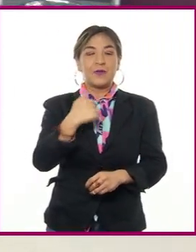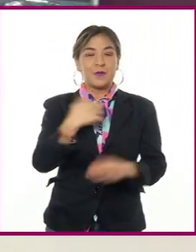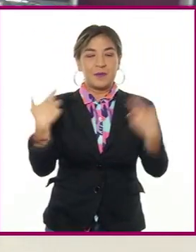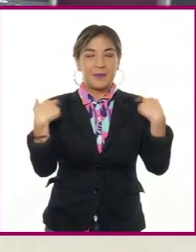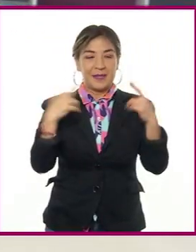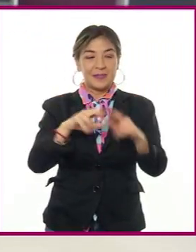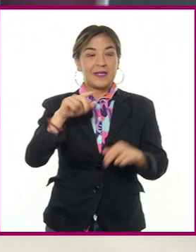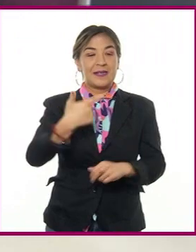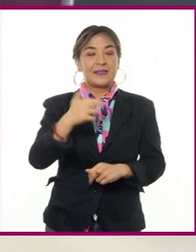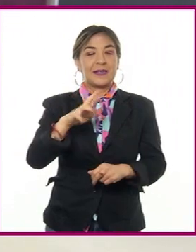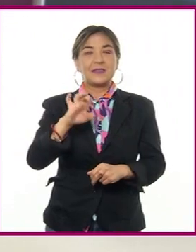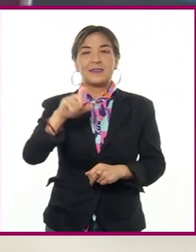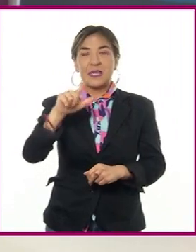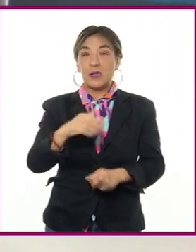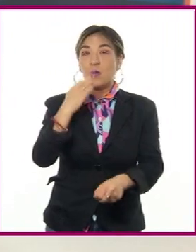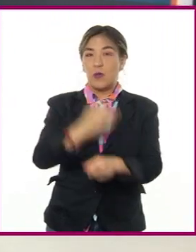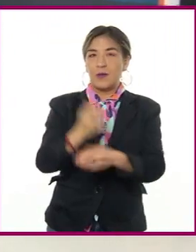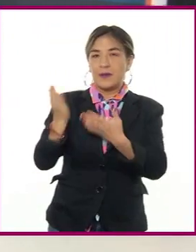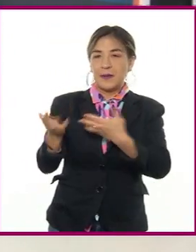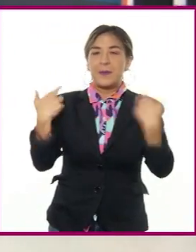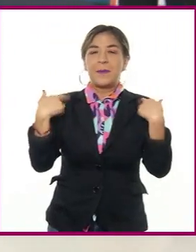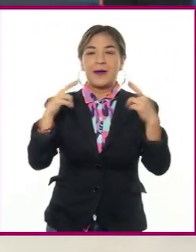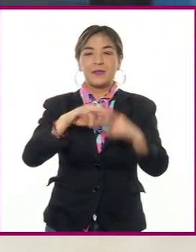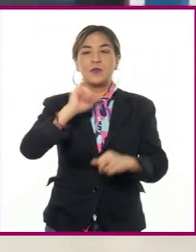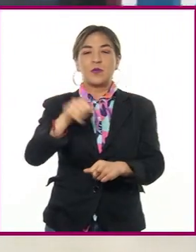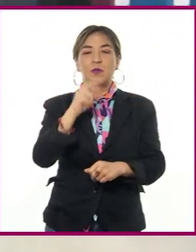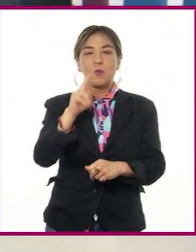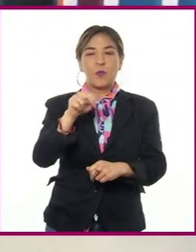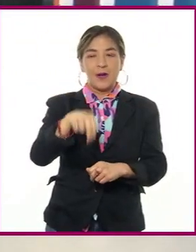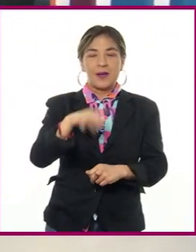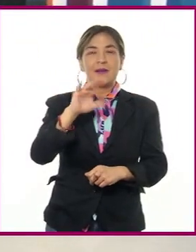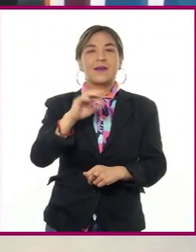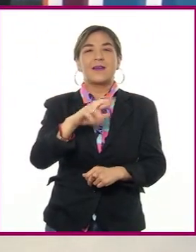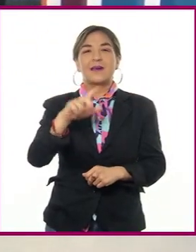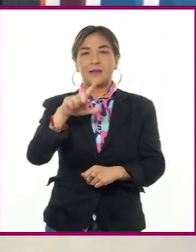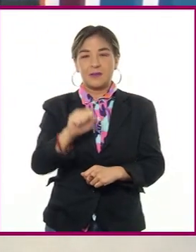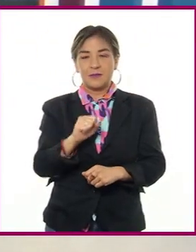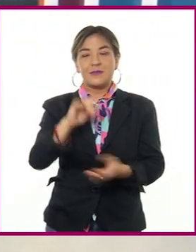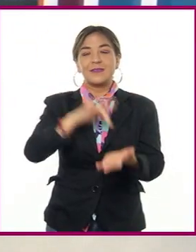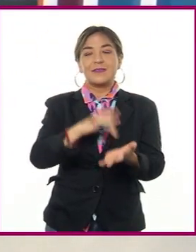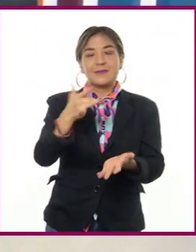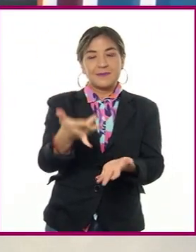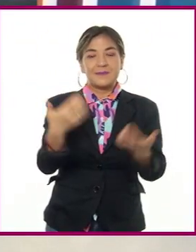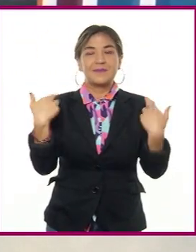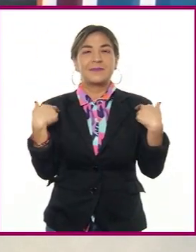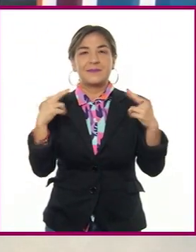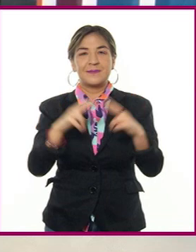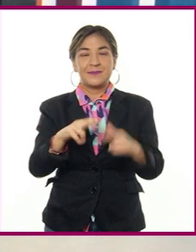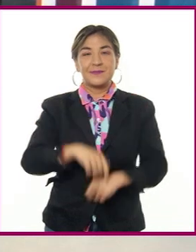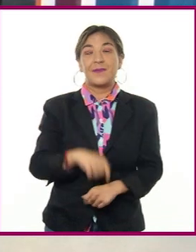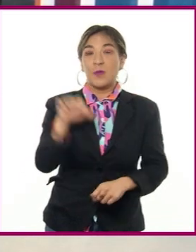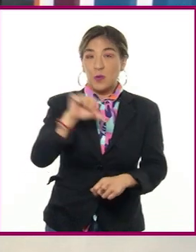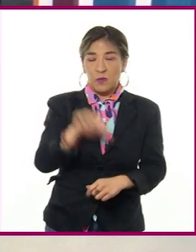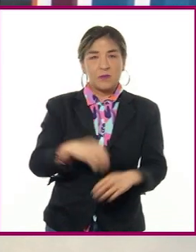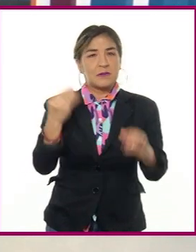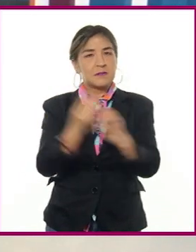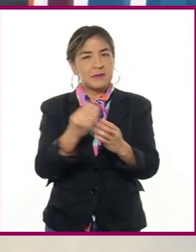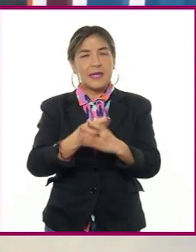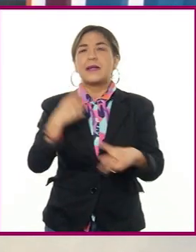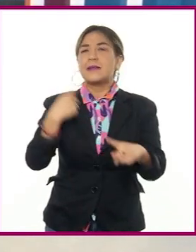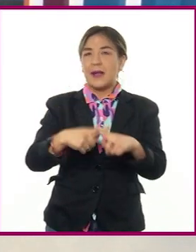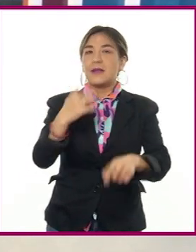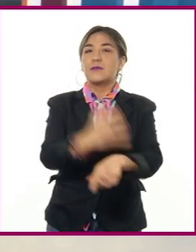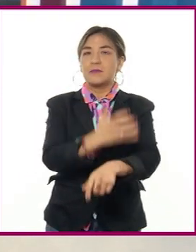esta ocasión me acompañará el maestro Juan Carlos Ramírez. Gracias, maestra. En esta sesión también nos